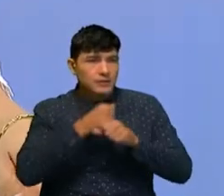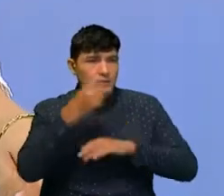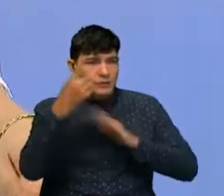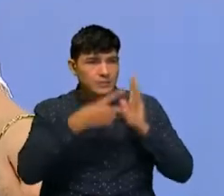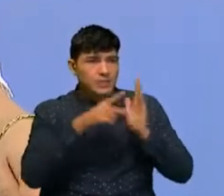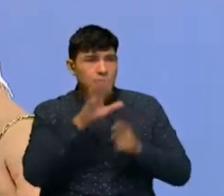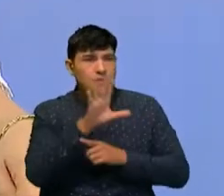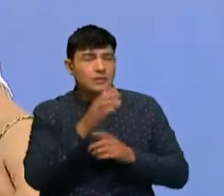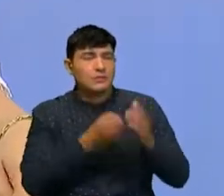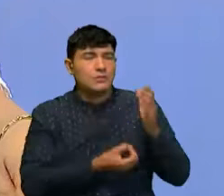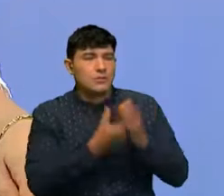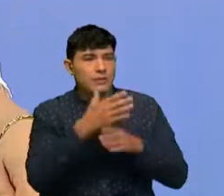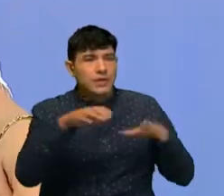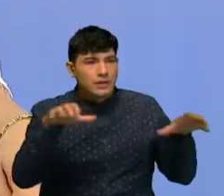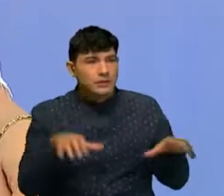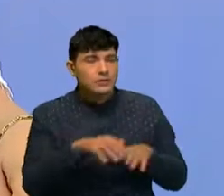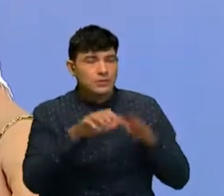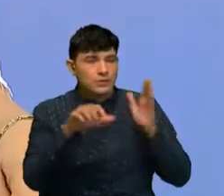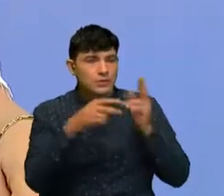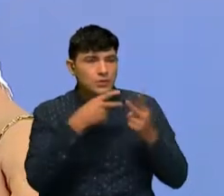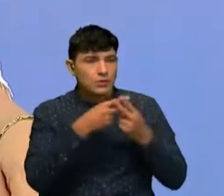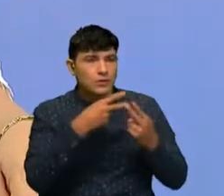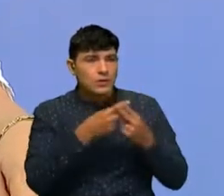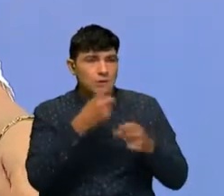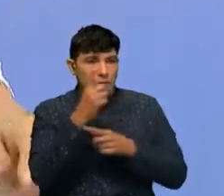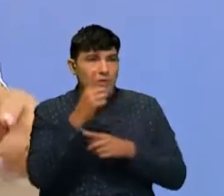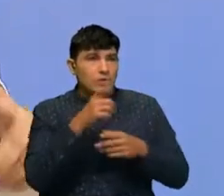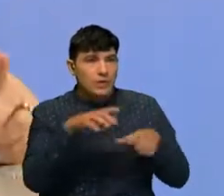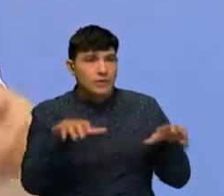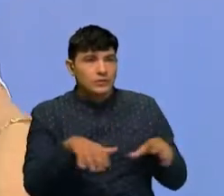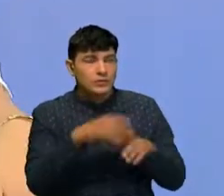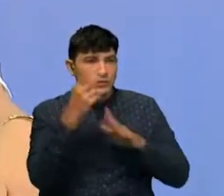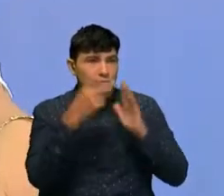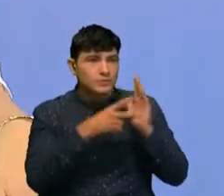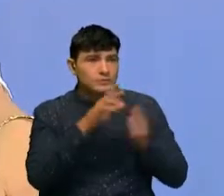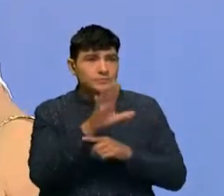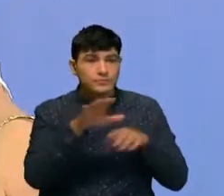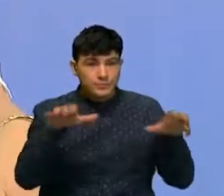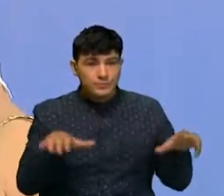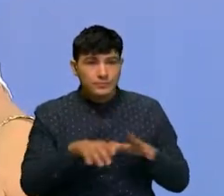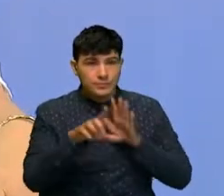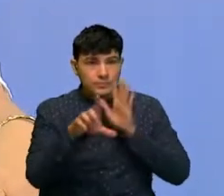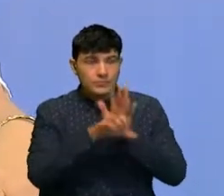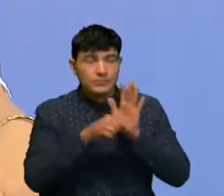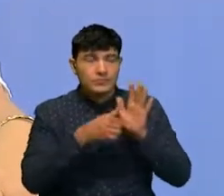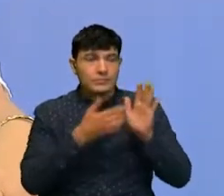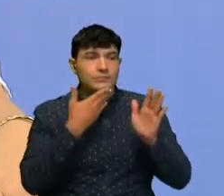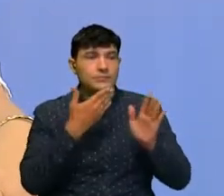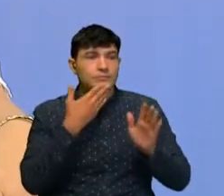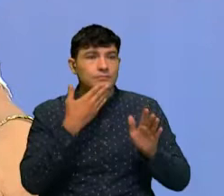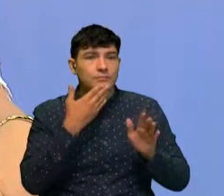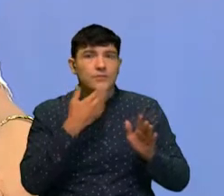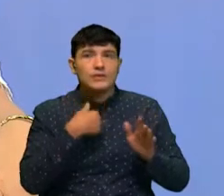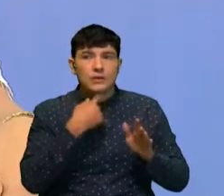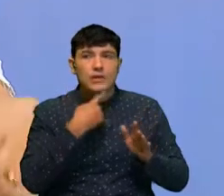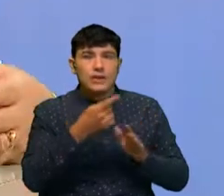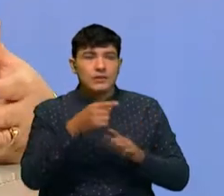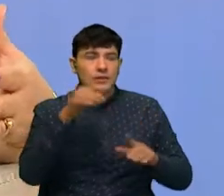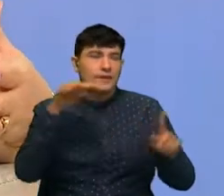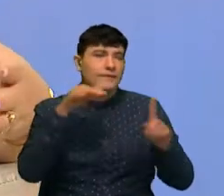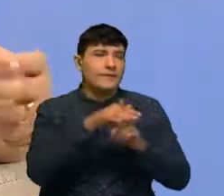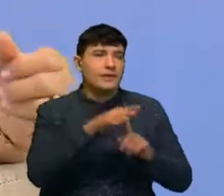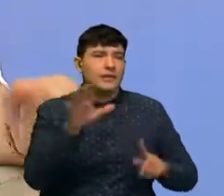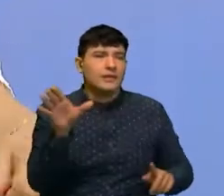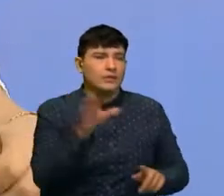se expidió el acto legislativo número 1 del 2005. Es el acto legislativo que yo digo le dio la estocada final a todos